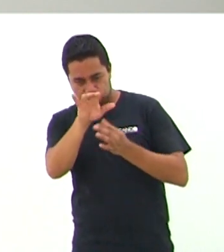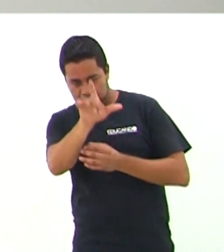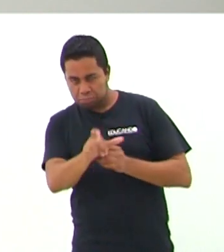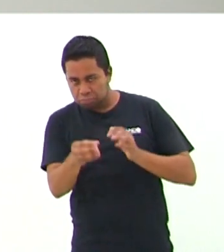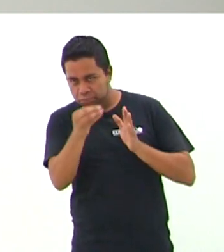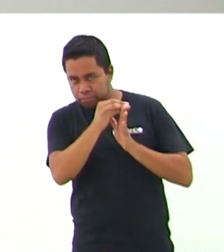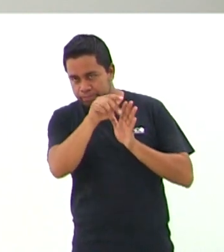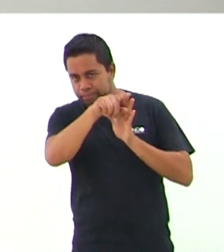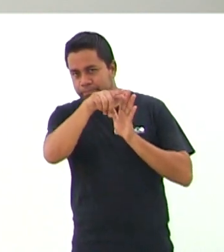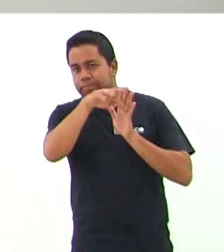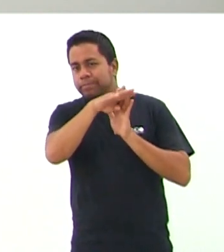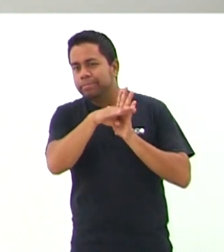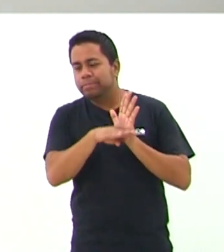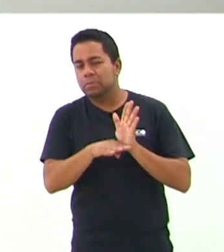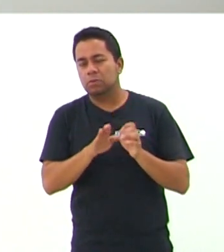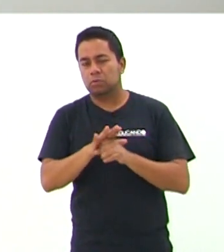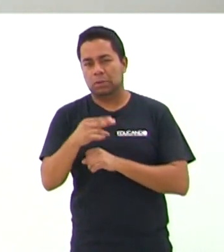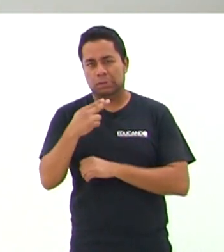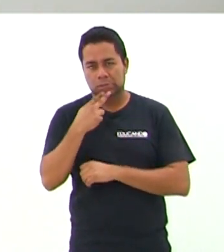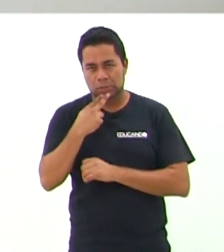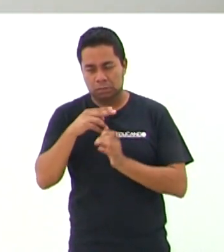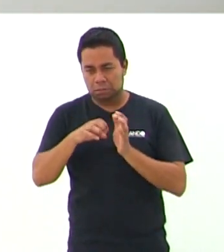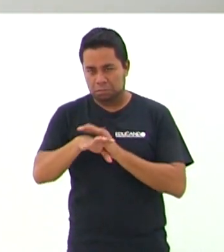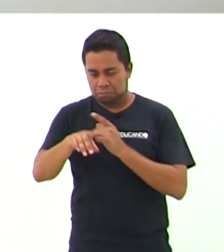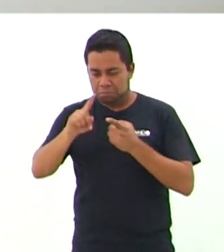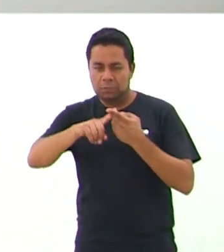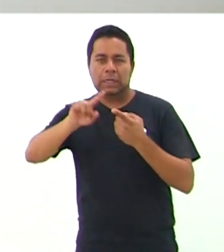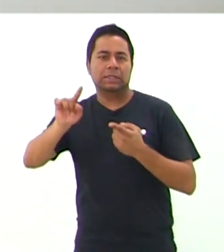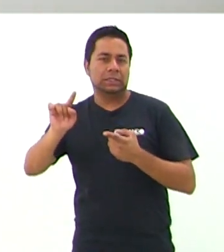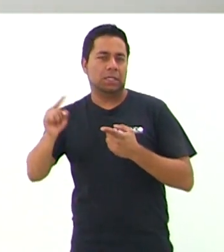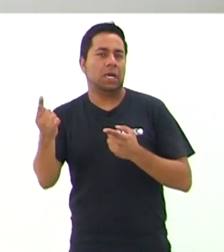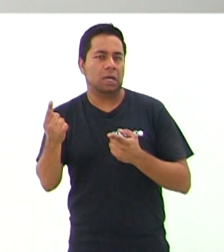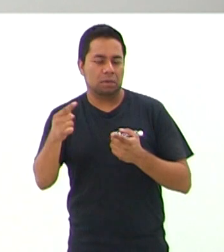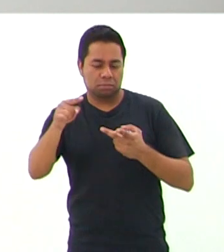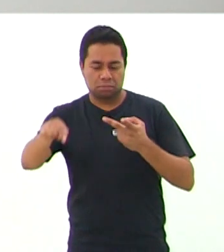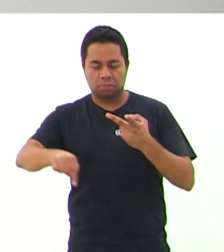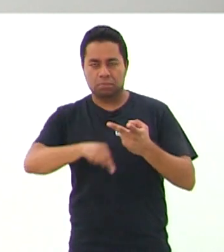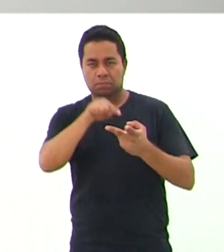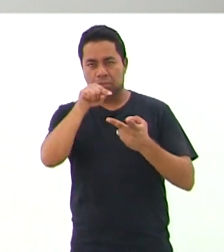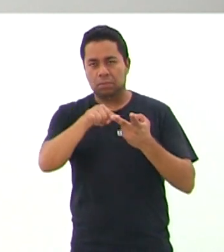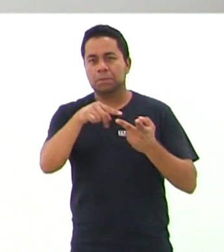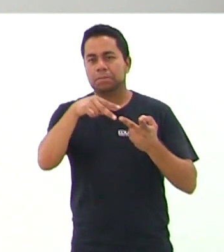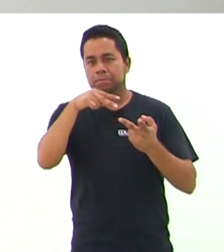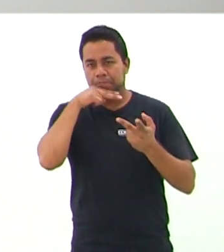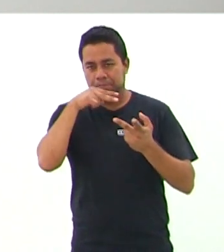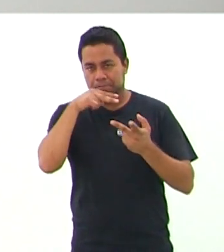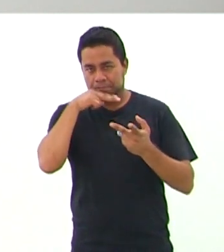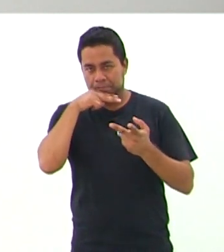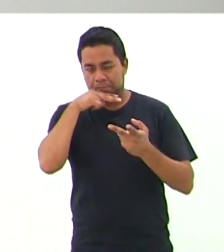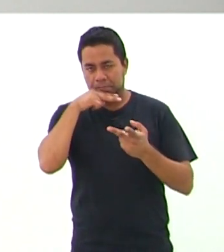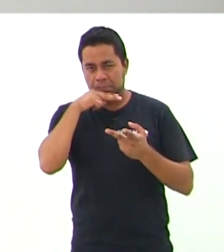Hablamos de lo que es el verbo ser, hablamos de lo que es el verbo